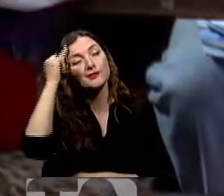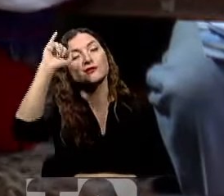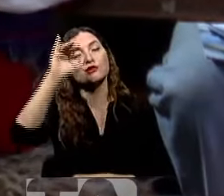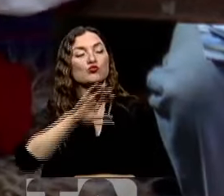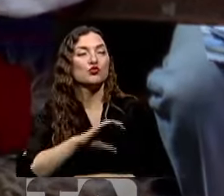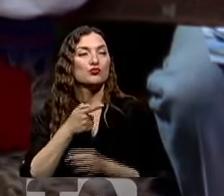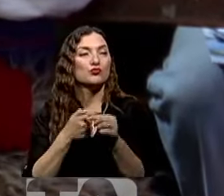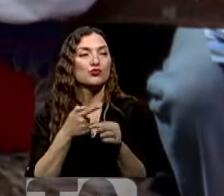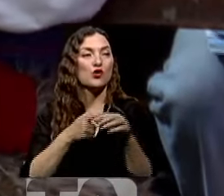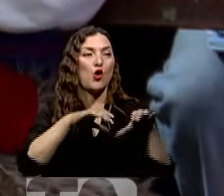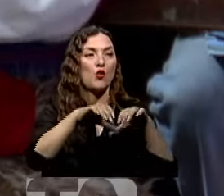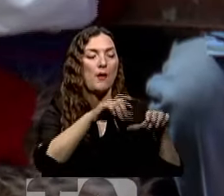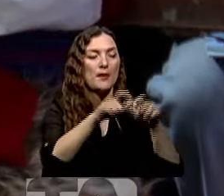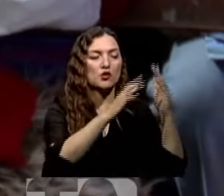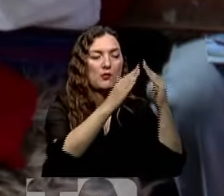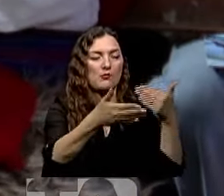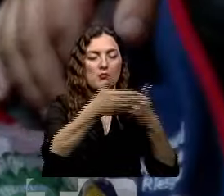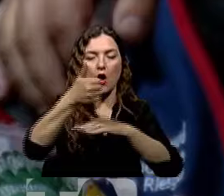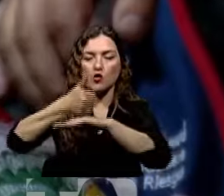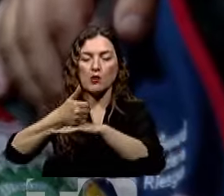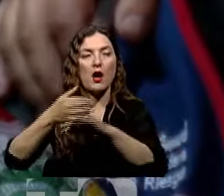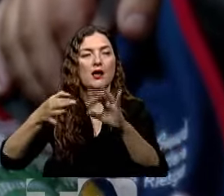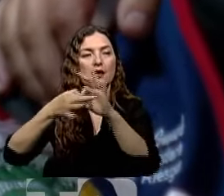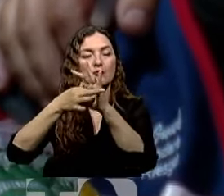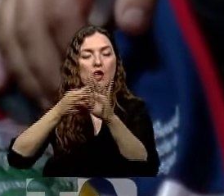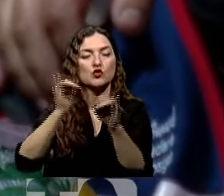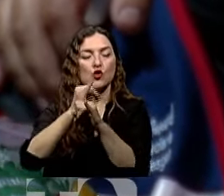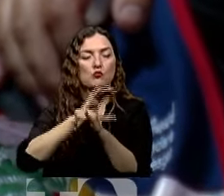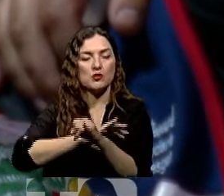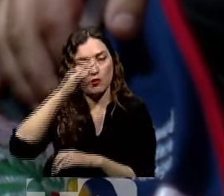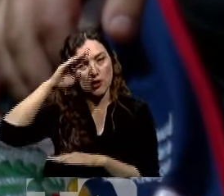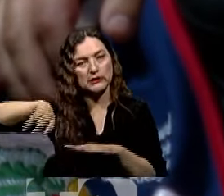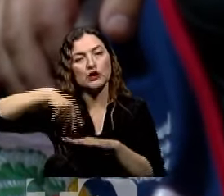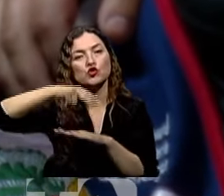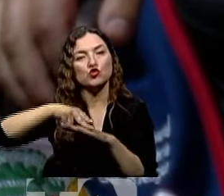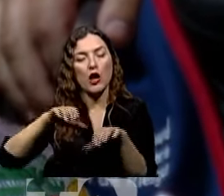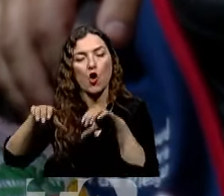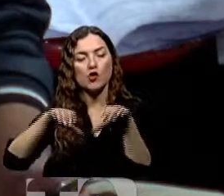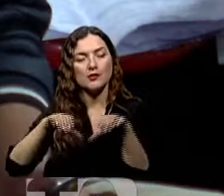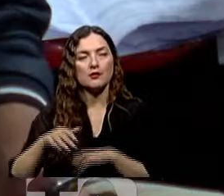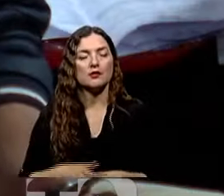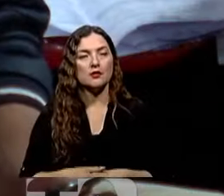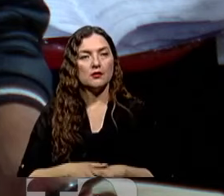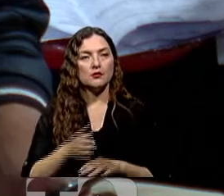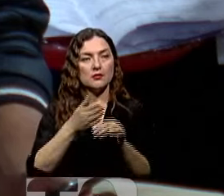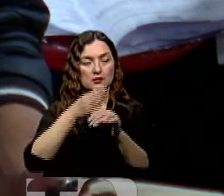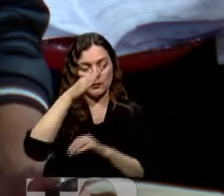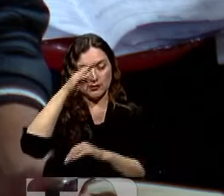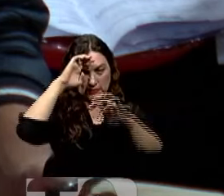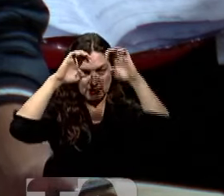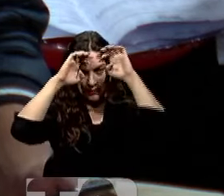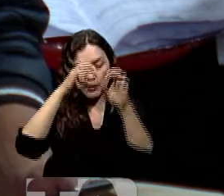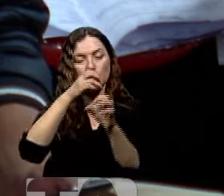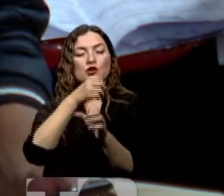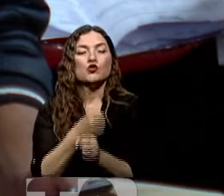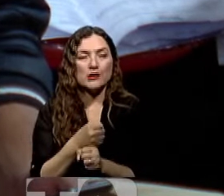la coordinación entre los vecinos, las autoridades, entidades municipales y también la Policía Nacional. Y esto precisamente para generar estrategias de seguridad ciudadana